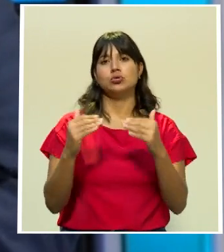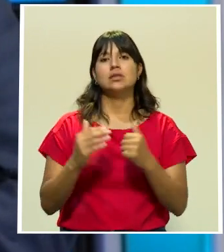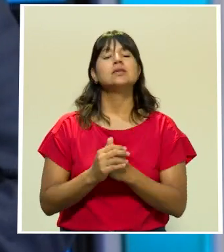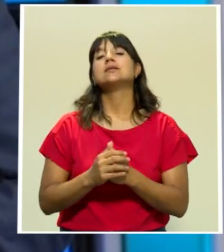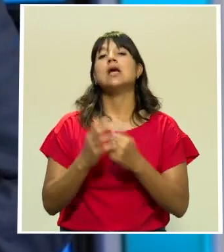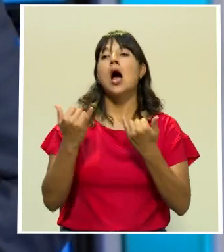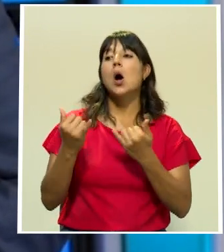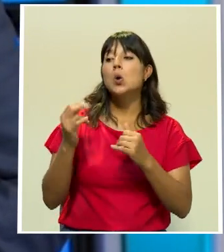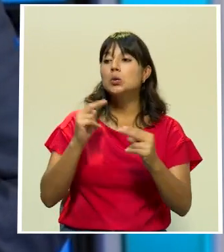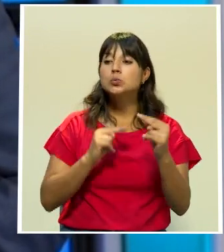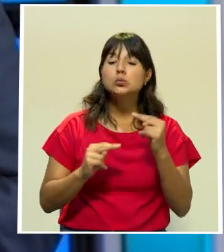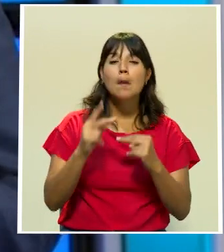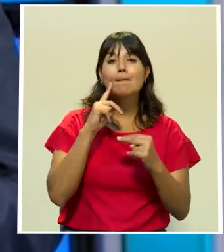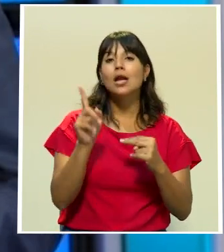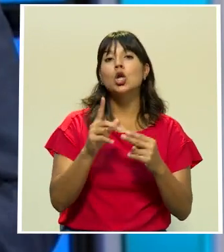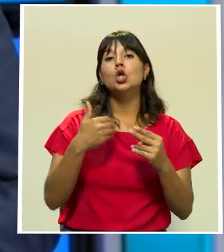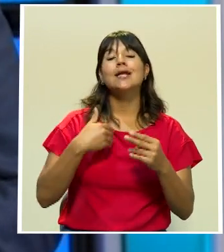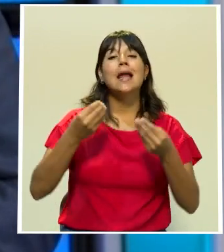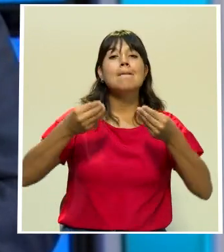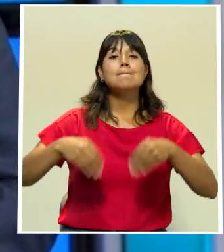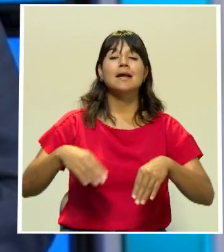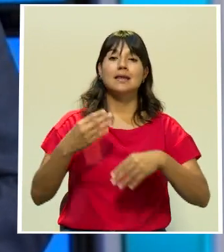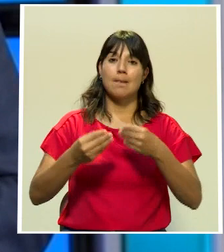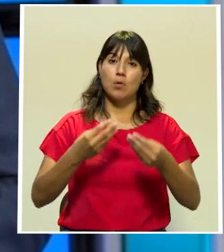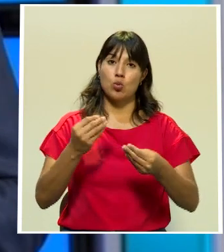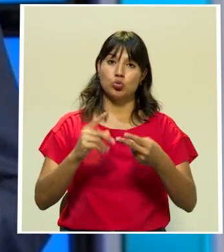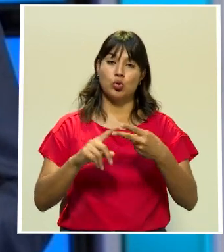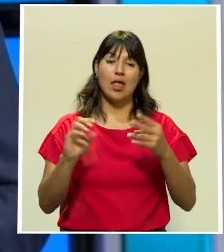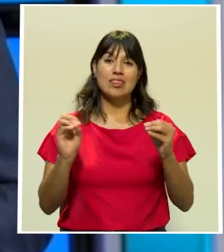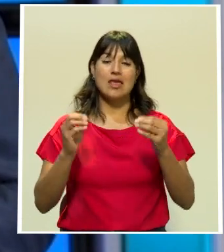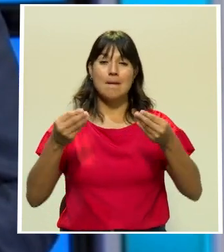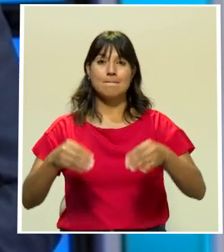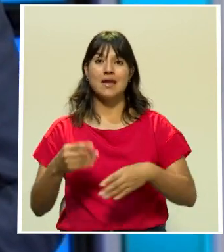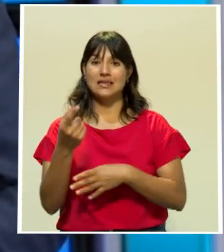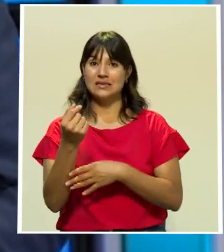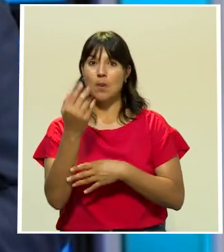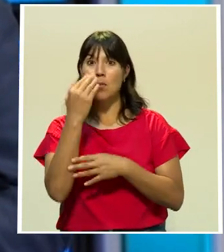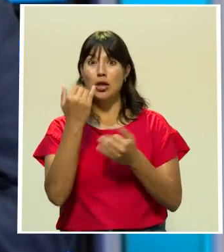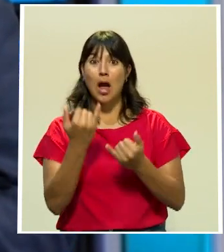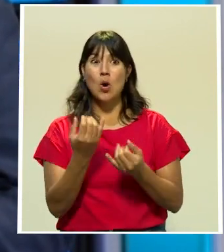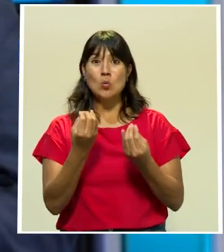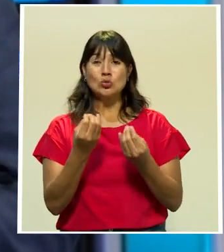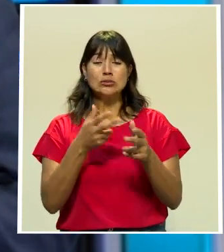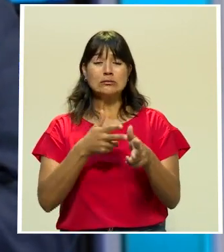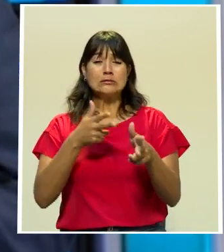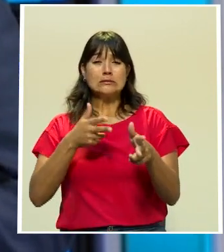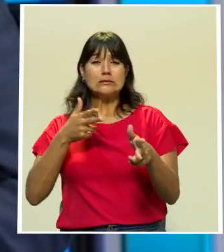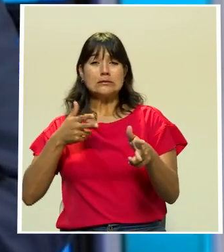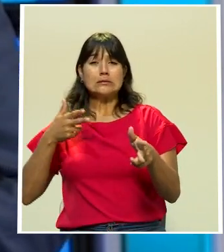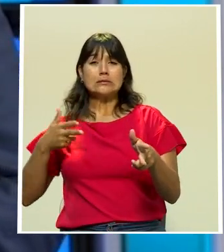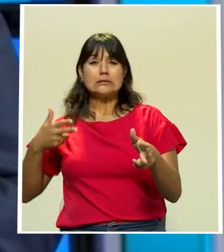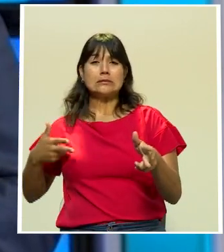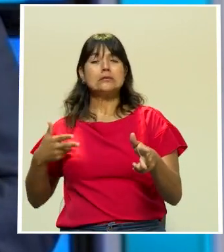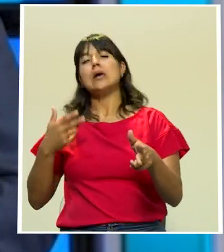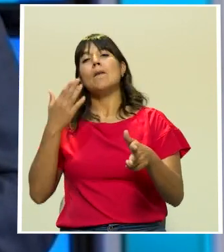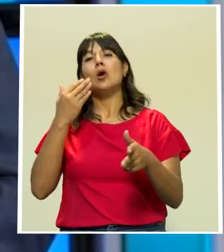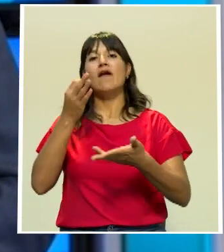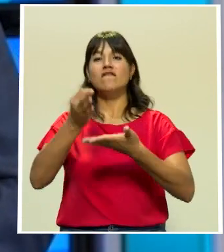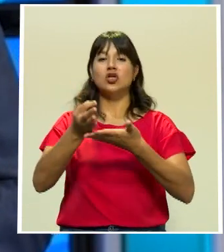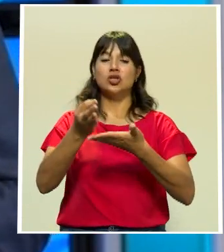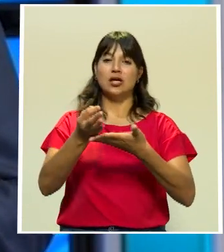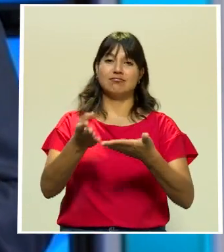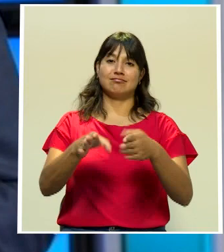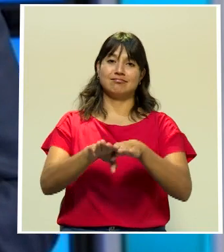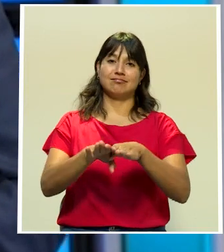de productos perecederos y de dinero, ya que es extensa la fila de vehículos estacionados a ambos lados de las fronteras y